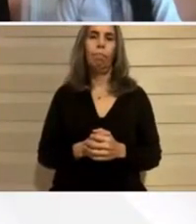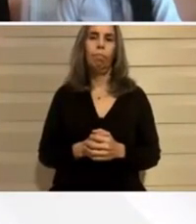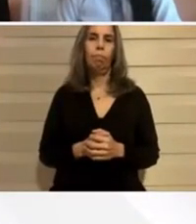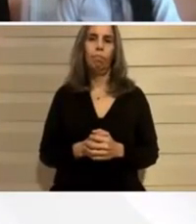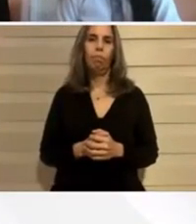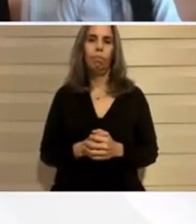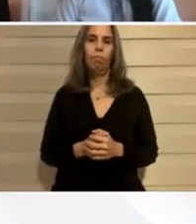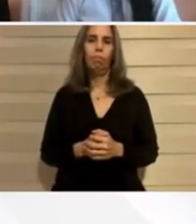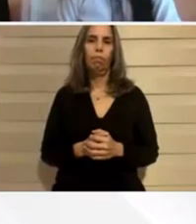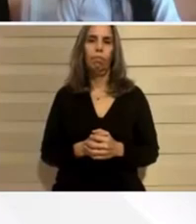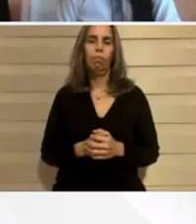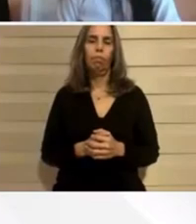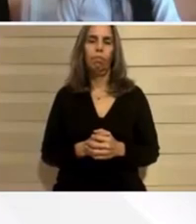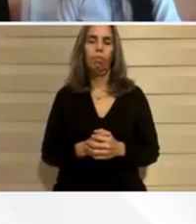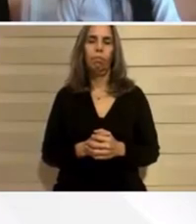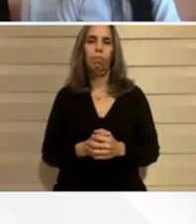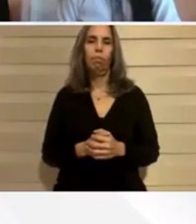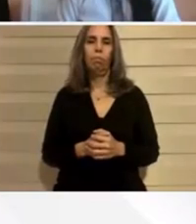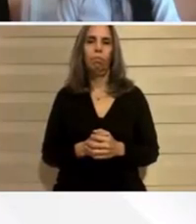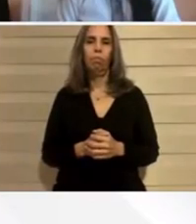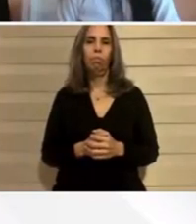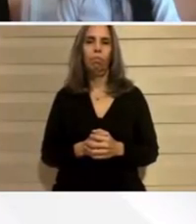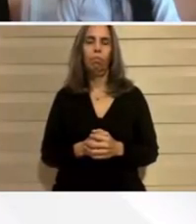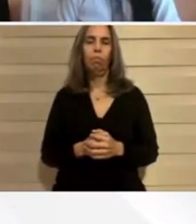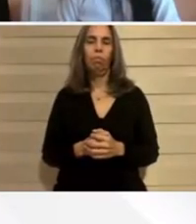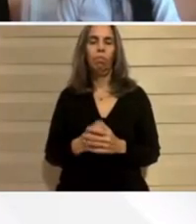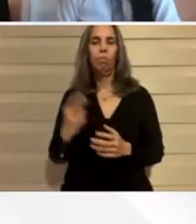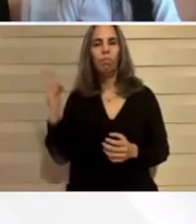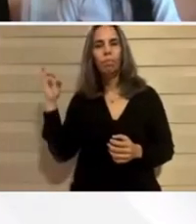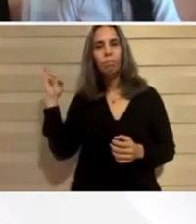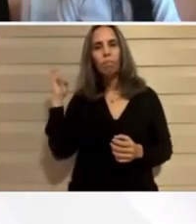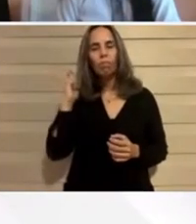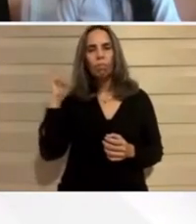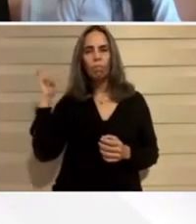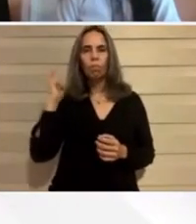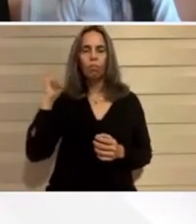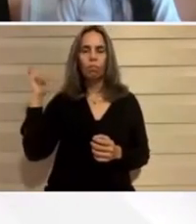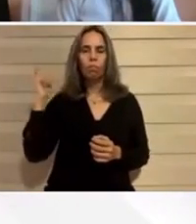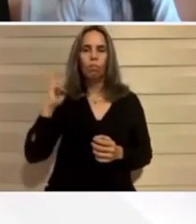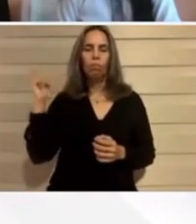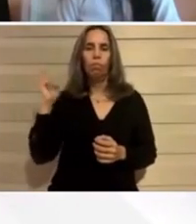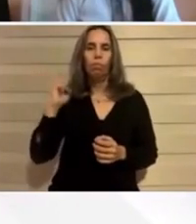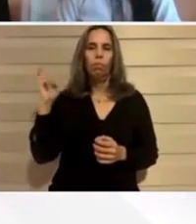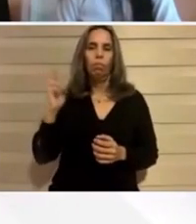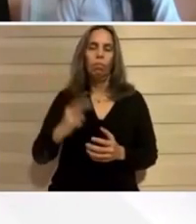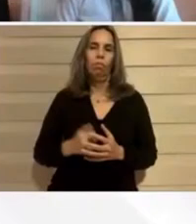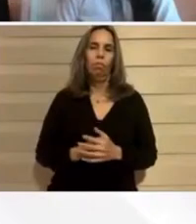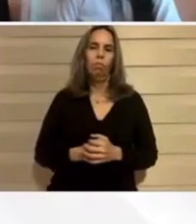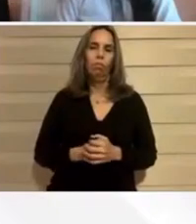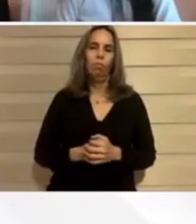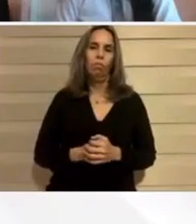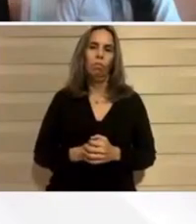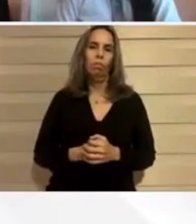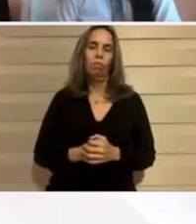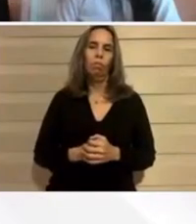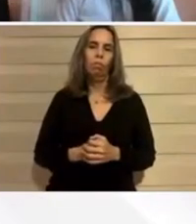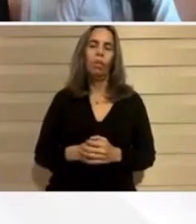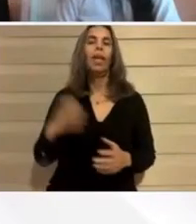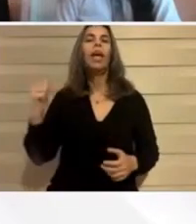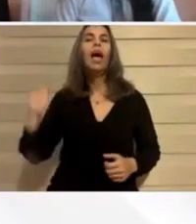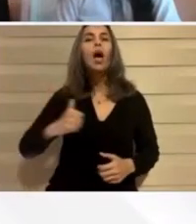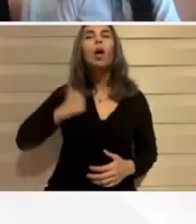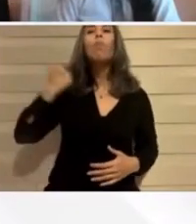ir desarrollando sus propias experiencias. Aprovechen este foro y en verdad yo las espero a